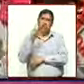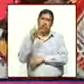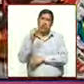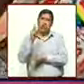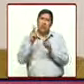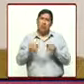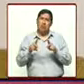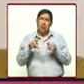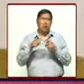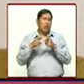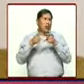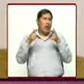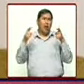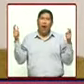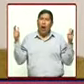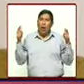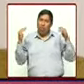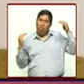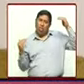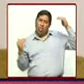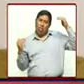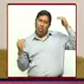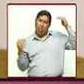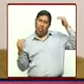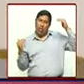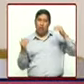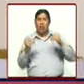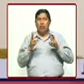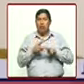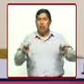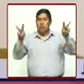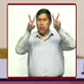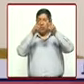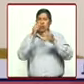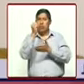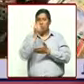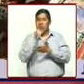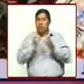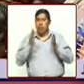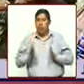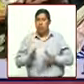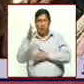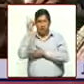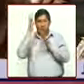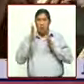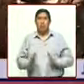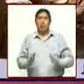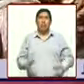Entonces hay un gran desequilibrio en el tema de valorización del artista boliviano.